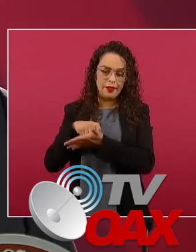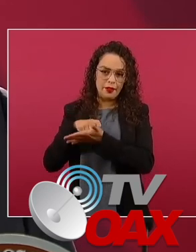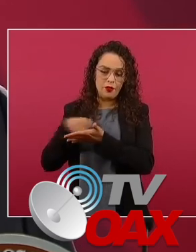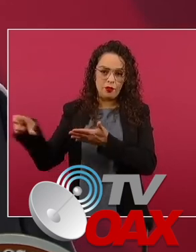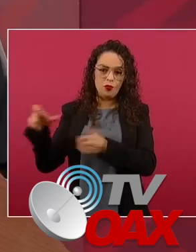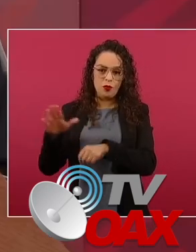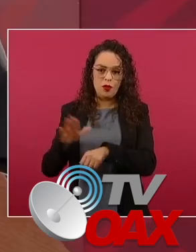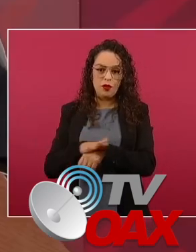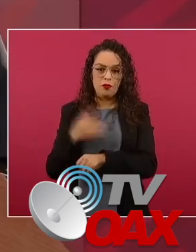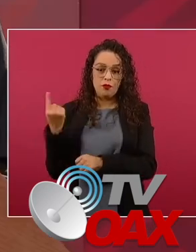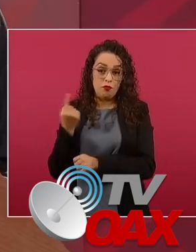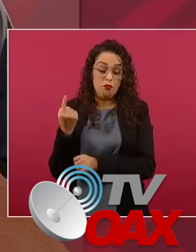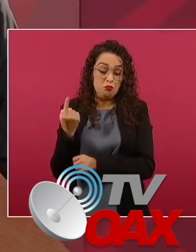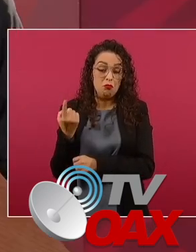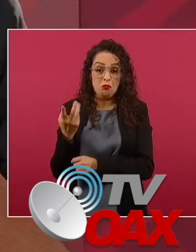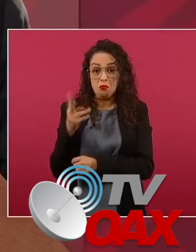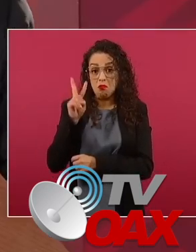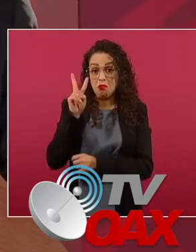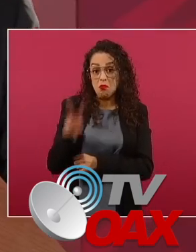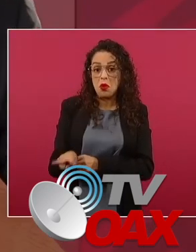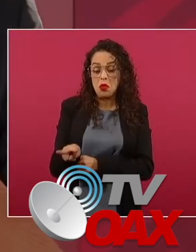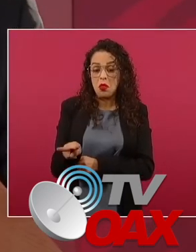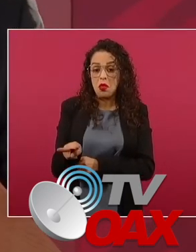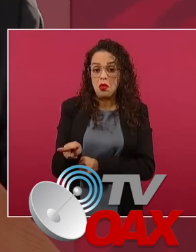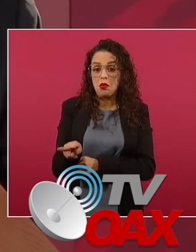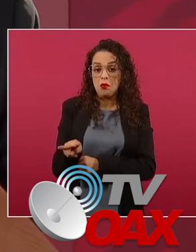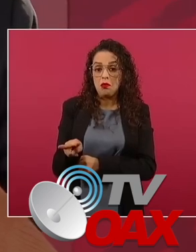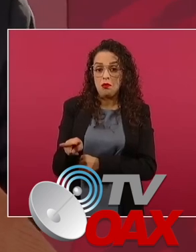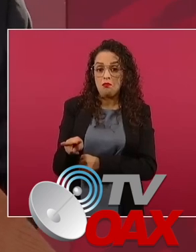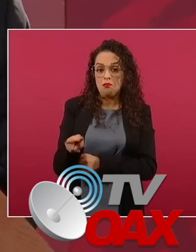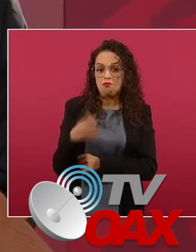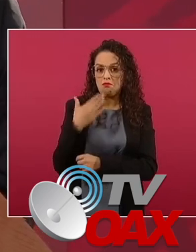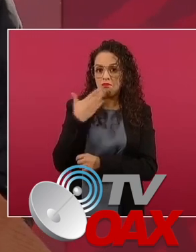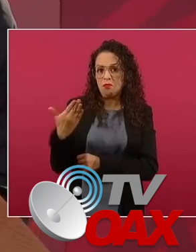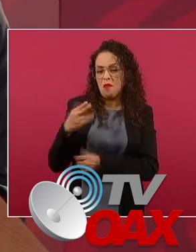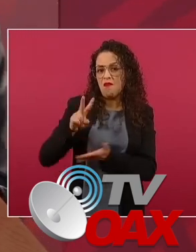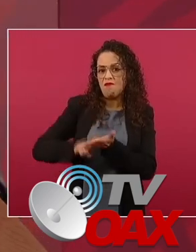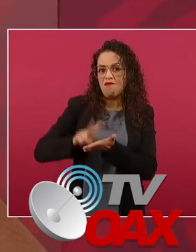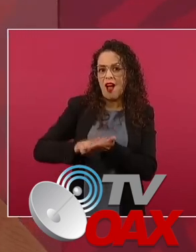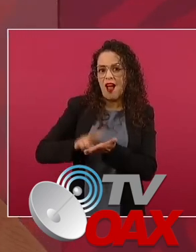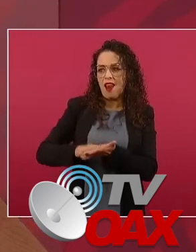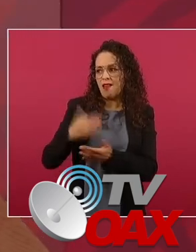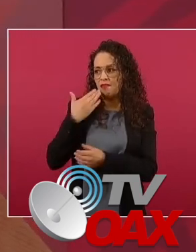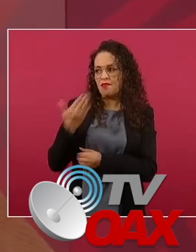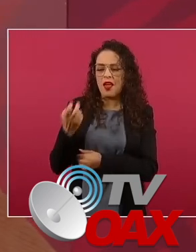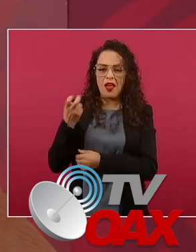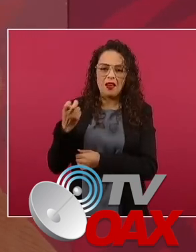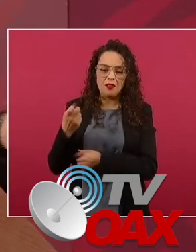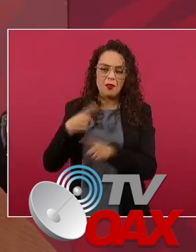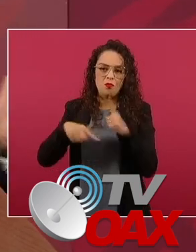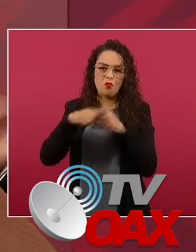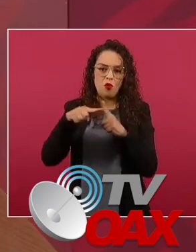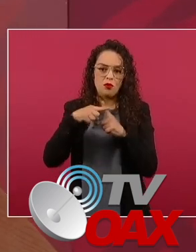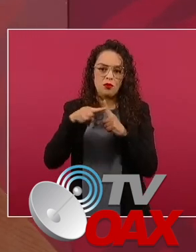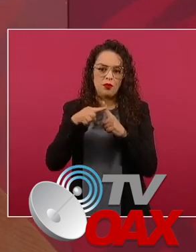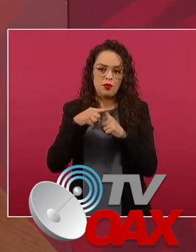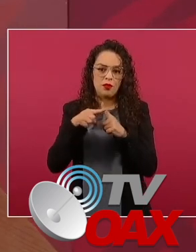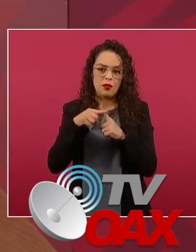una buena compra, o sea, de este